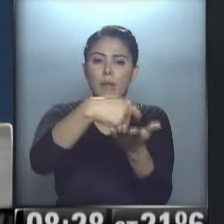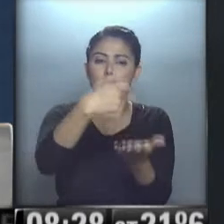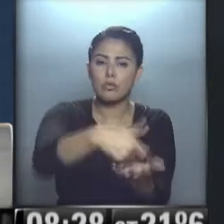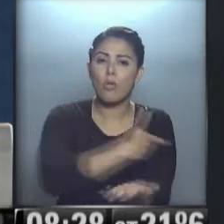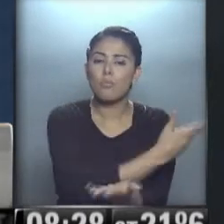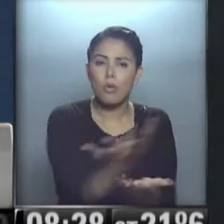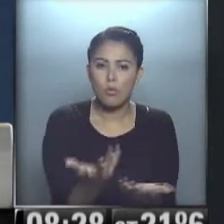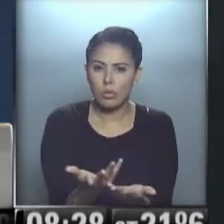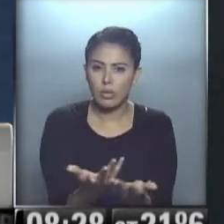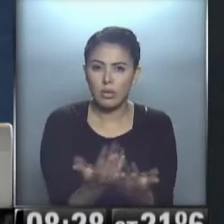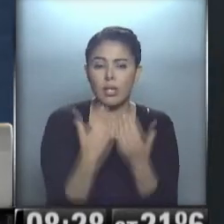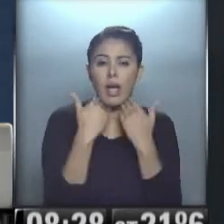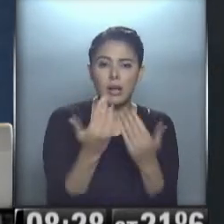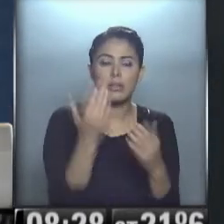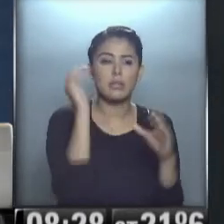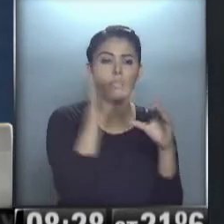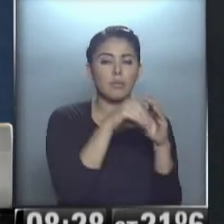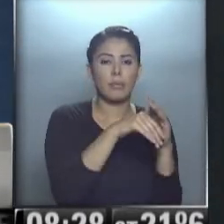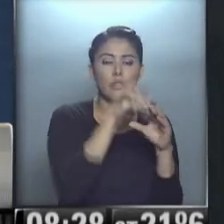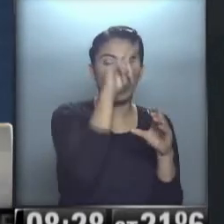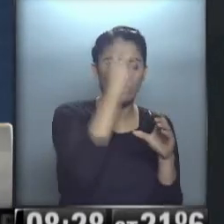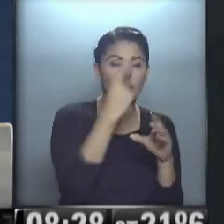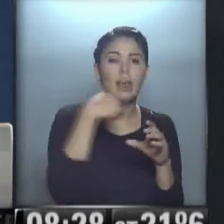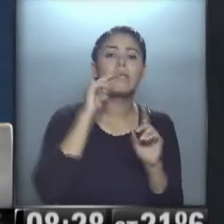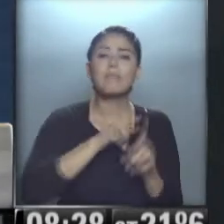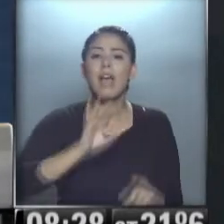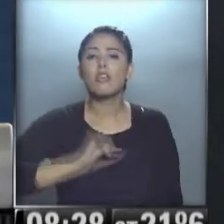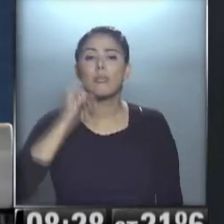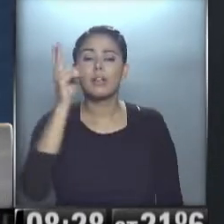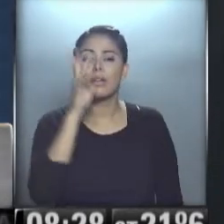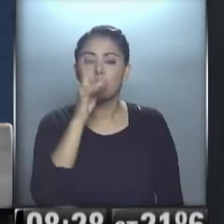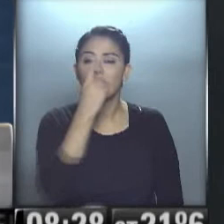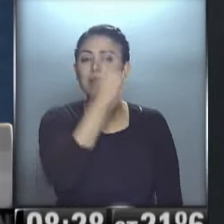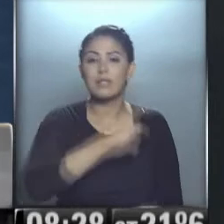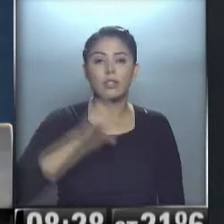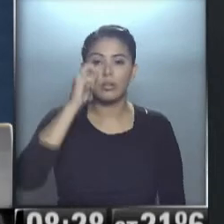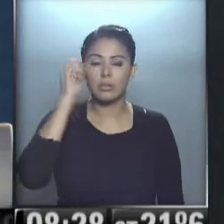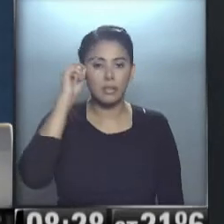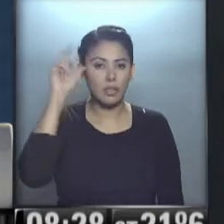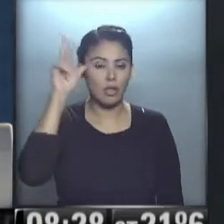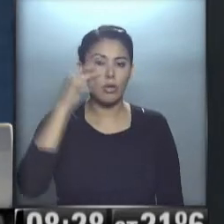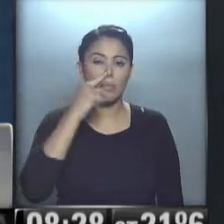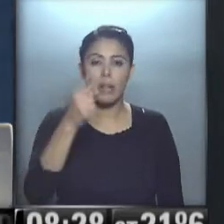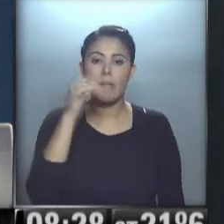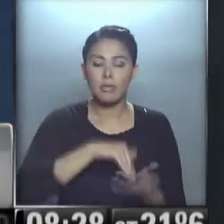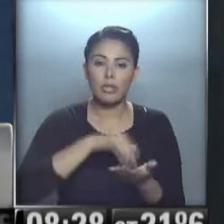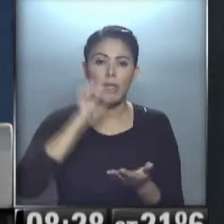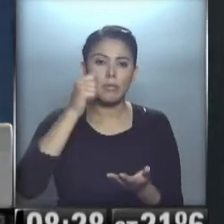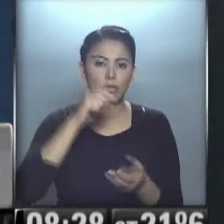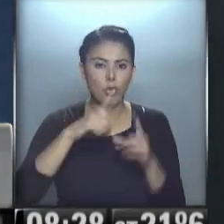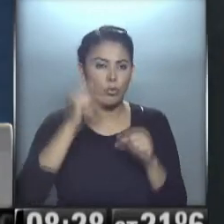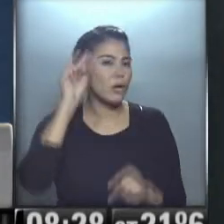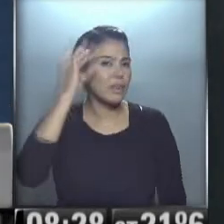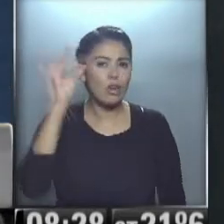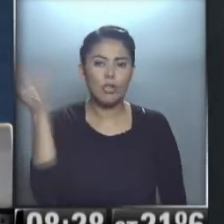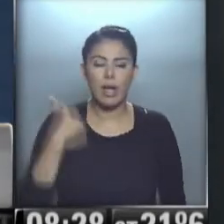de financiamiento al Tesoro, financiamiento nacional. Para el año 2014 se prevén 138 mil millones de pesos, que es cifra récord en la